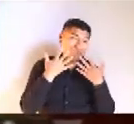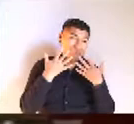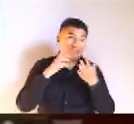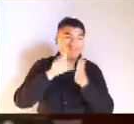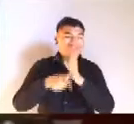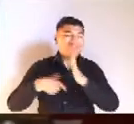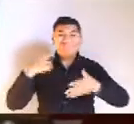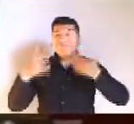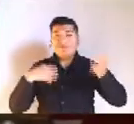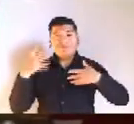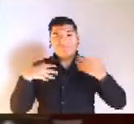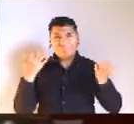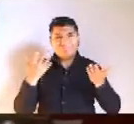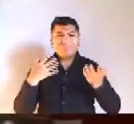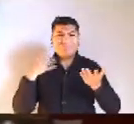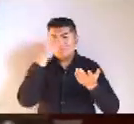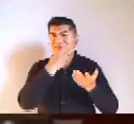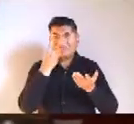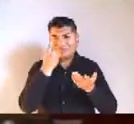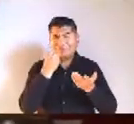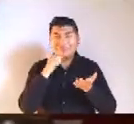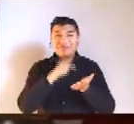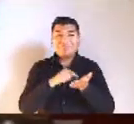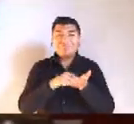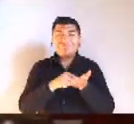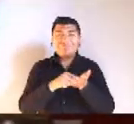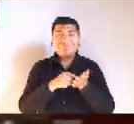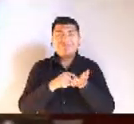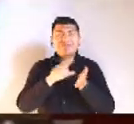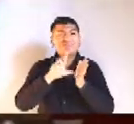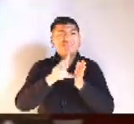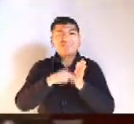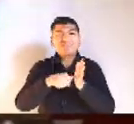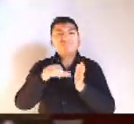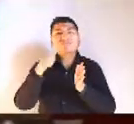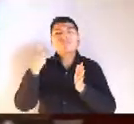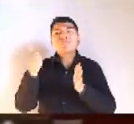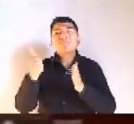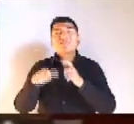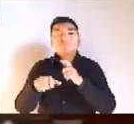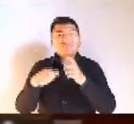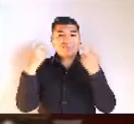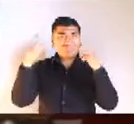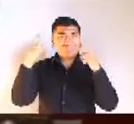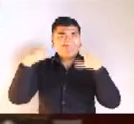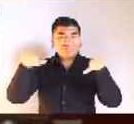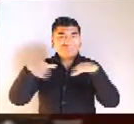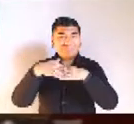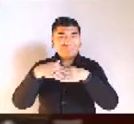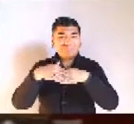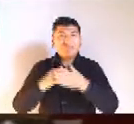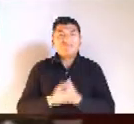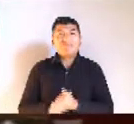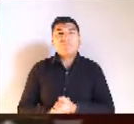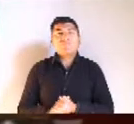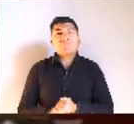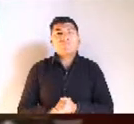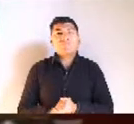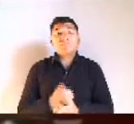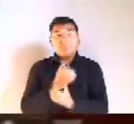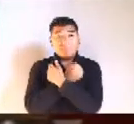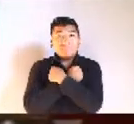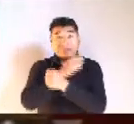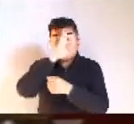júbilo. ¿Ah? Bonito es eso. Eso lo vamos a dejar para otro tema del matrimonio.